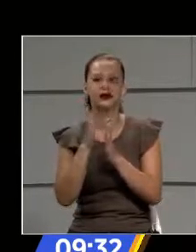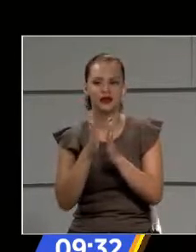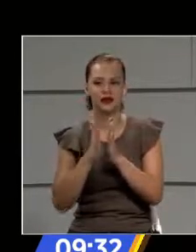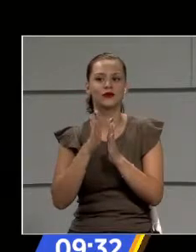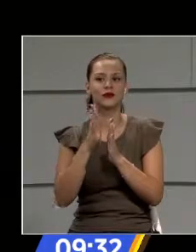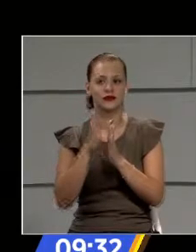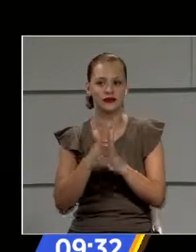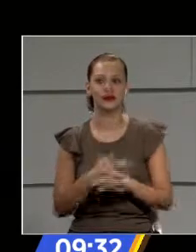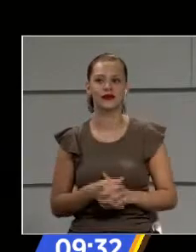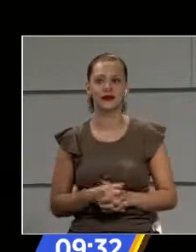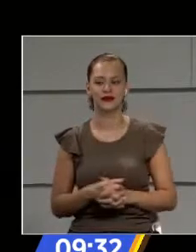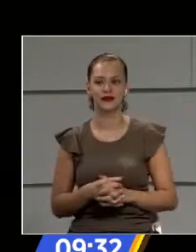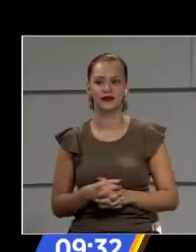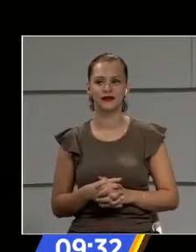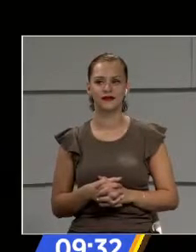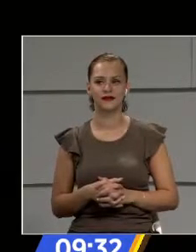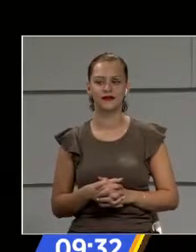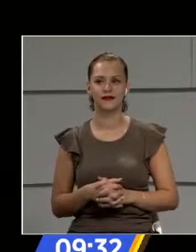despacito. Déjelo que pero se vaya.